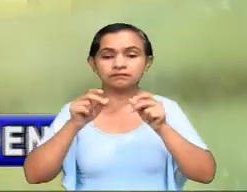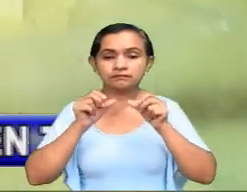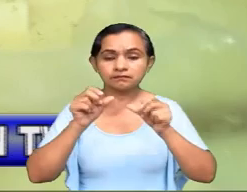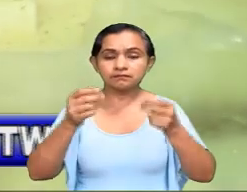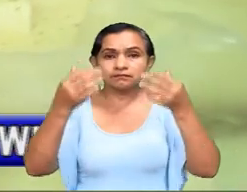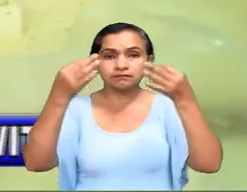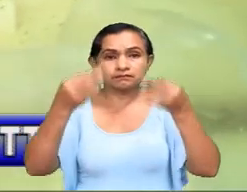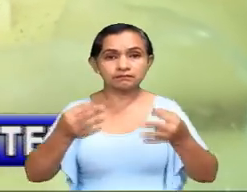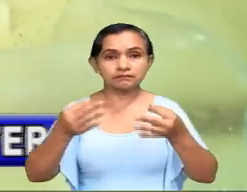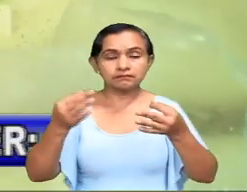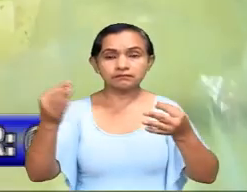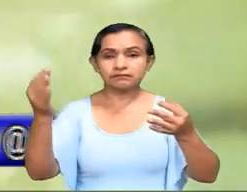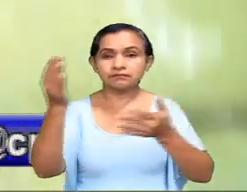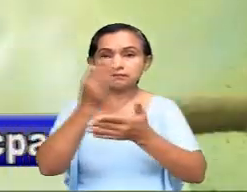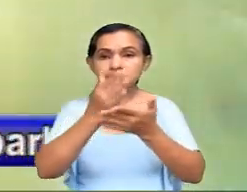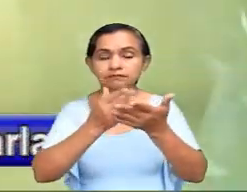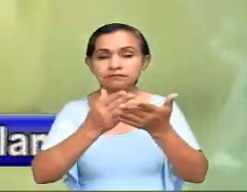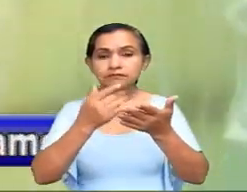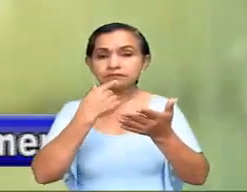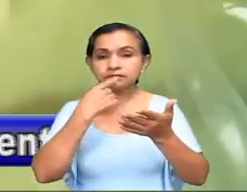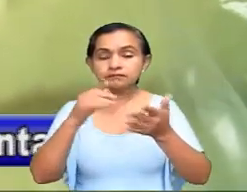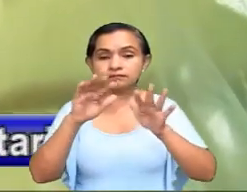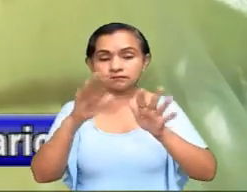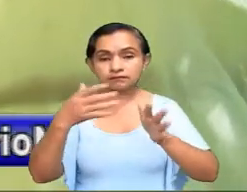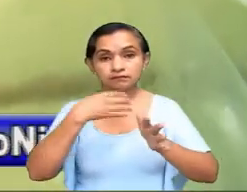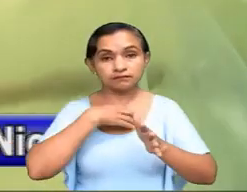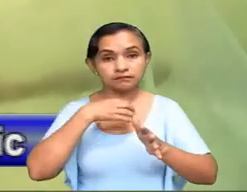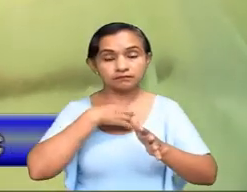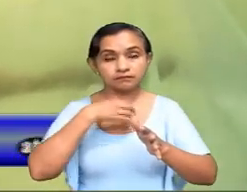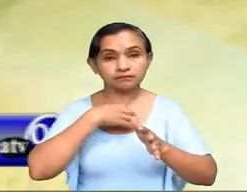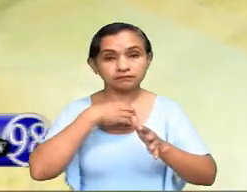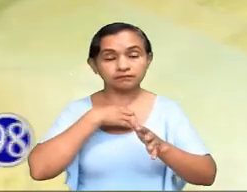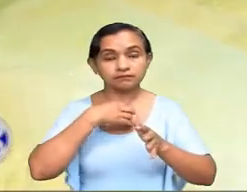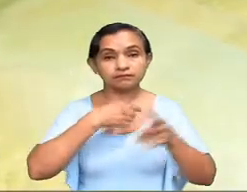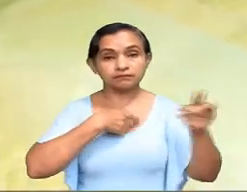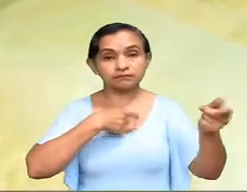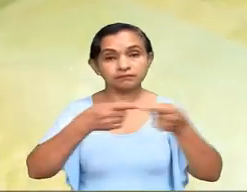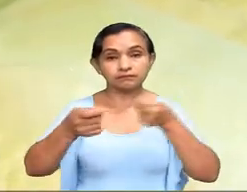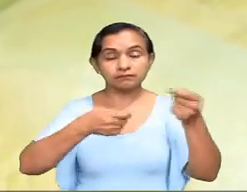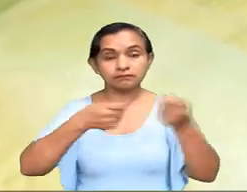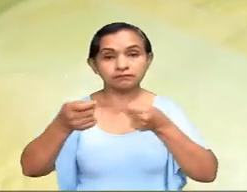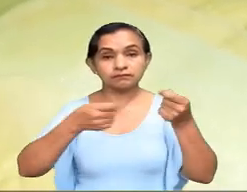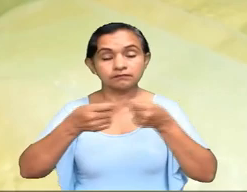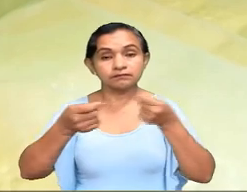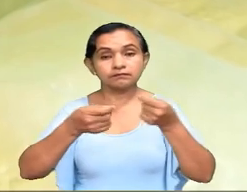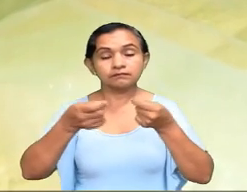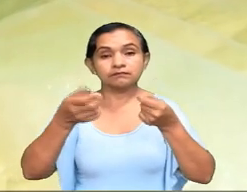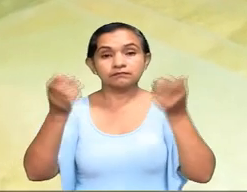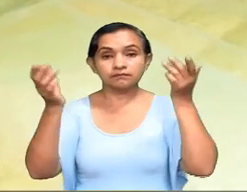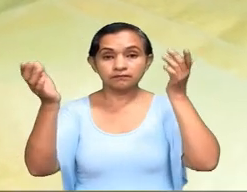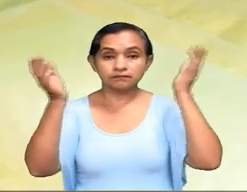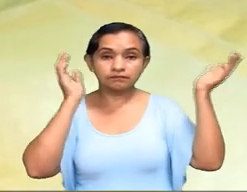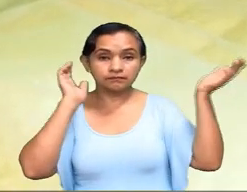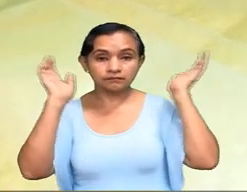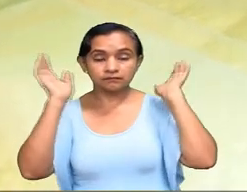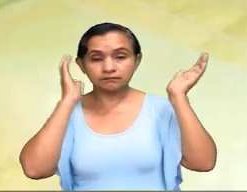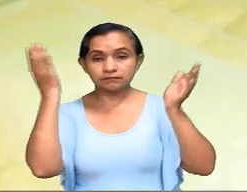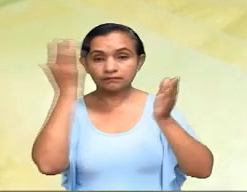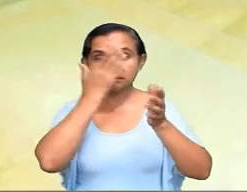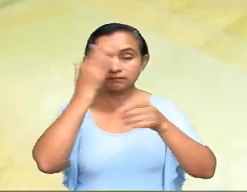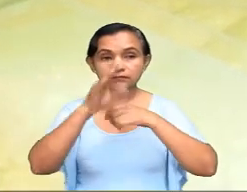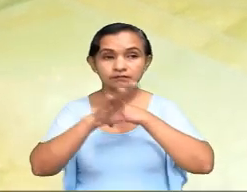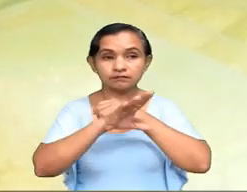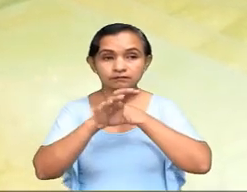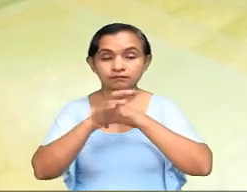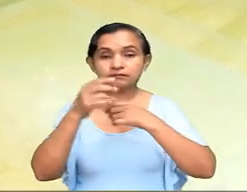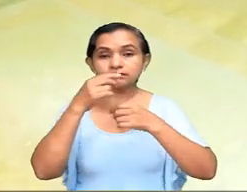estables, asegura la propietaria de lácteos René Daniel, comerciante de estos productos en el mercado Iván Montenegro desde